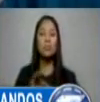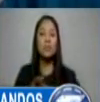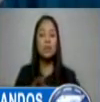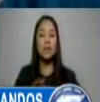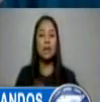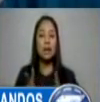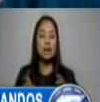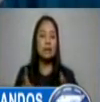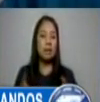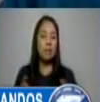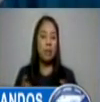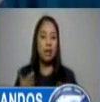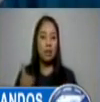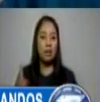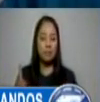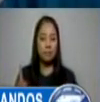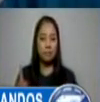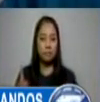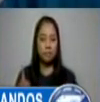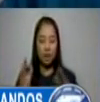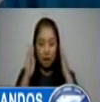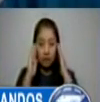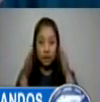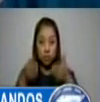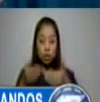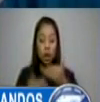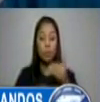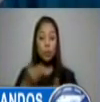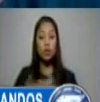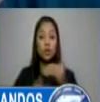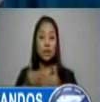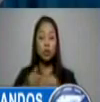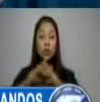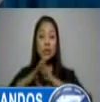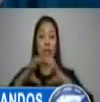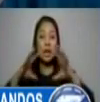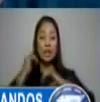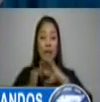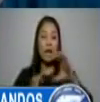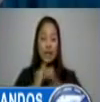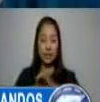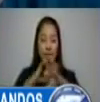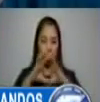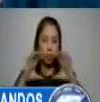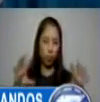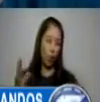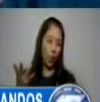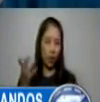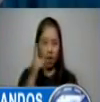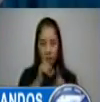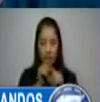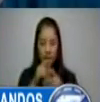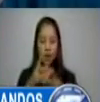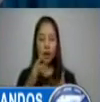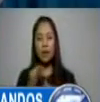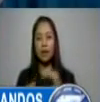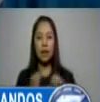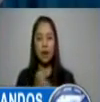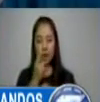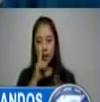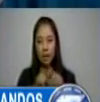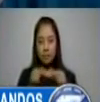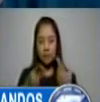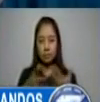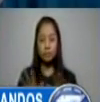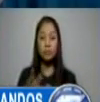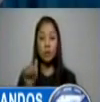área de atención a procesos en la nube. Hoy, los graduandos